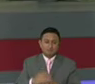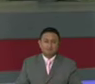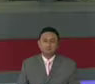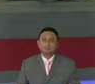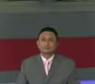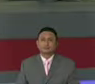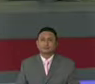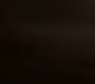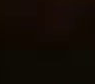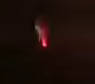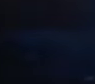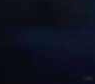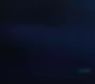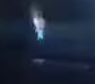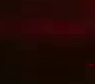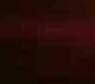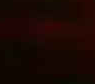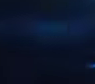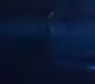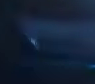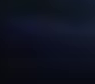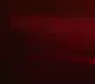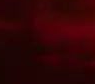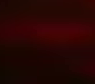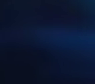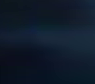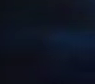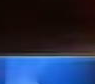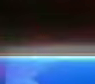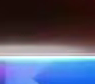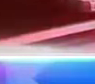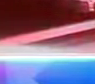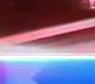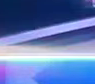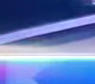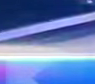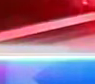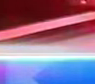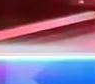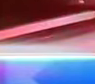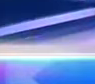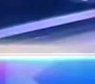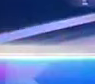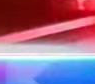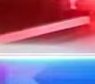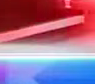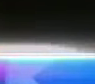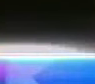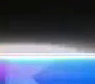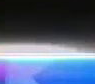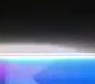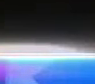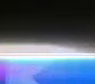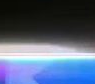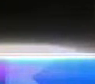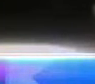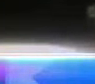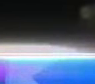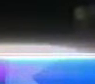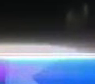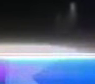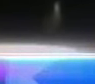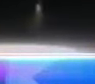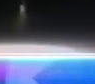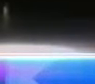reportaje. Cae la noche y de acuerdo a la georreferenciación del delito, las unidades policiales se despliegan a diferentes puntos de la